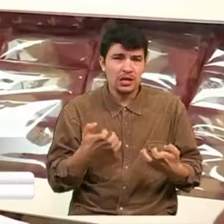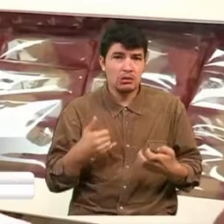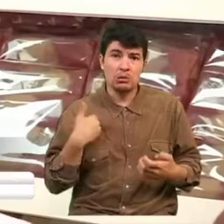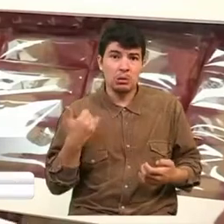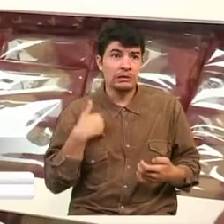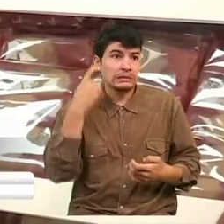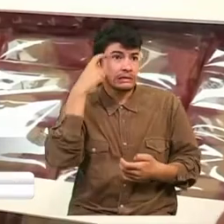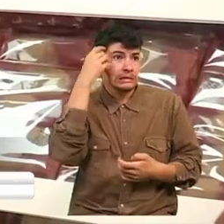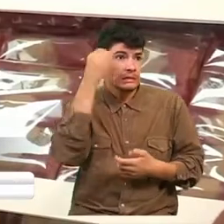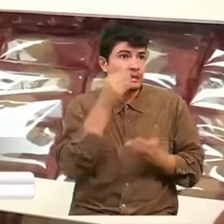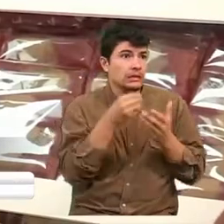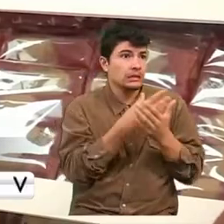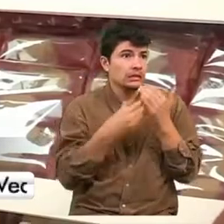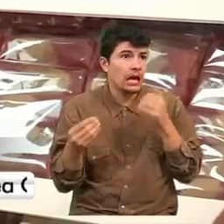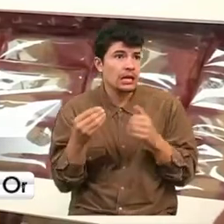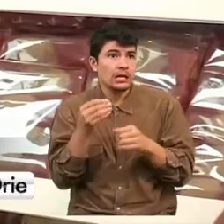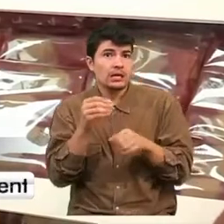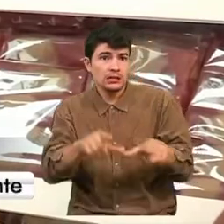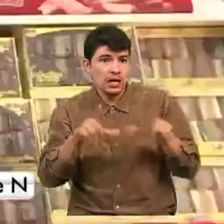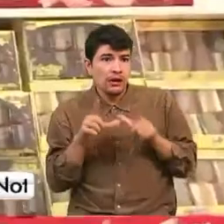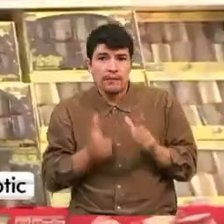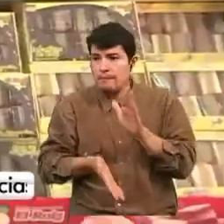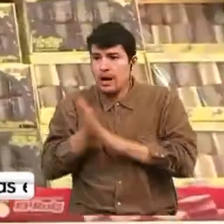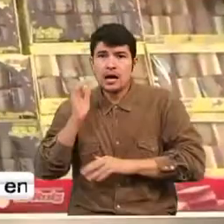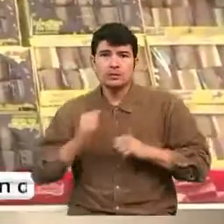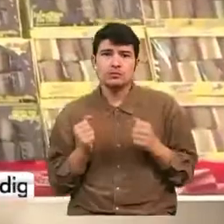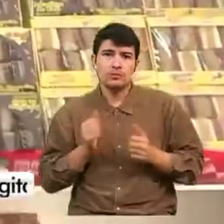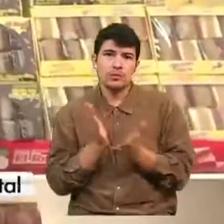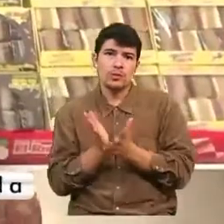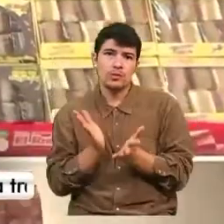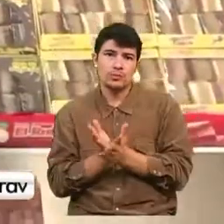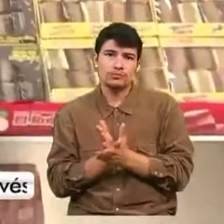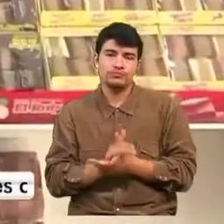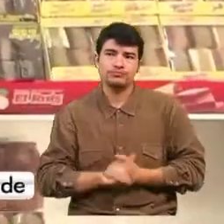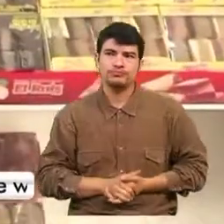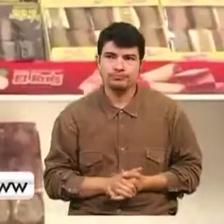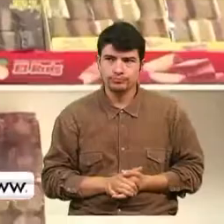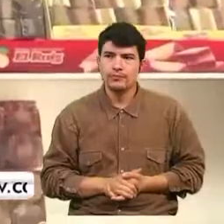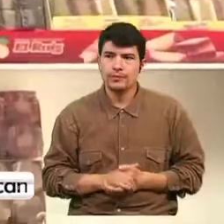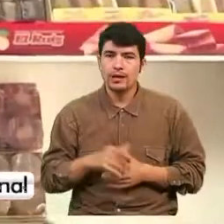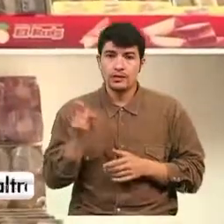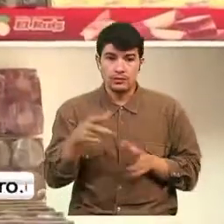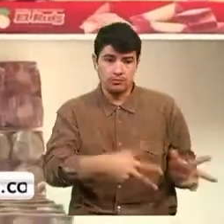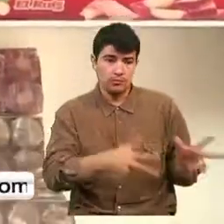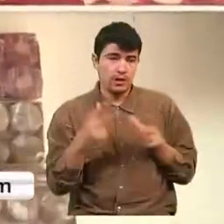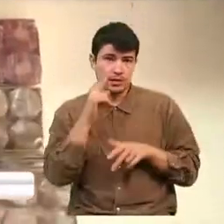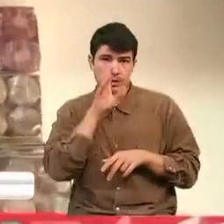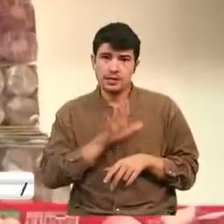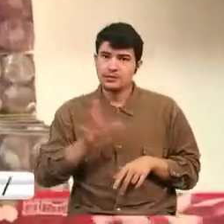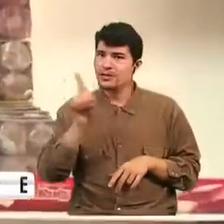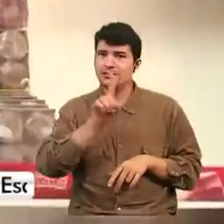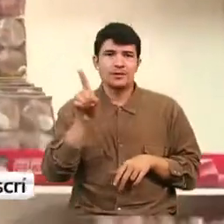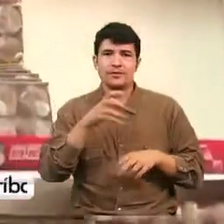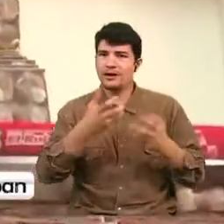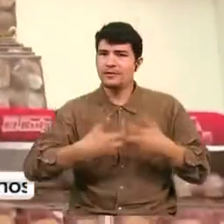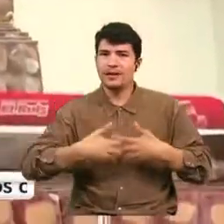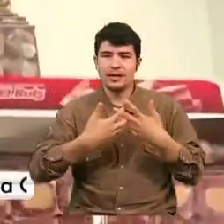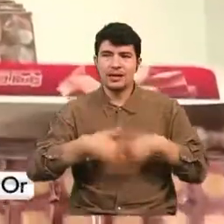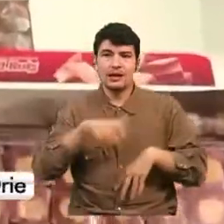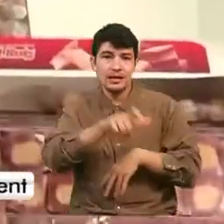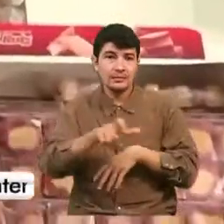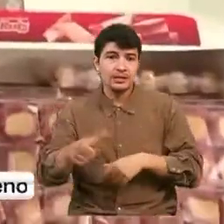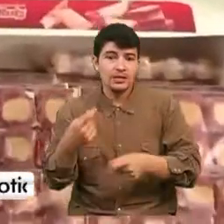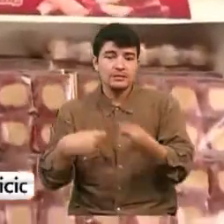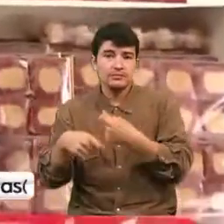ya piensan solo salen de estudiar y piensan solo dicen para Bogotá. En Puente Nacional ya no se fabrica el bocadillo. Los comerciantes lo